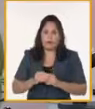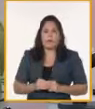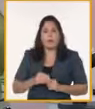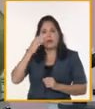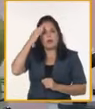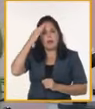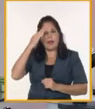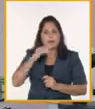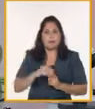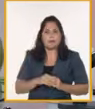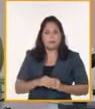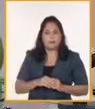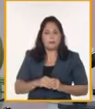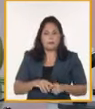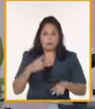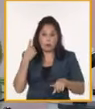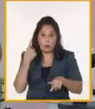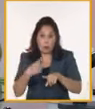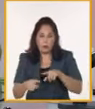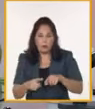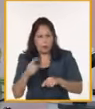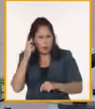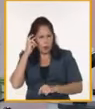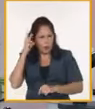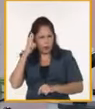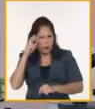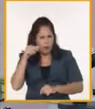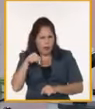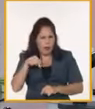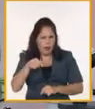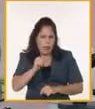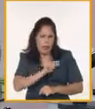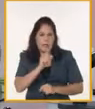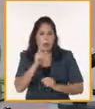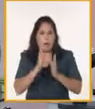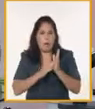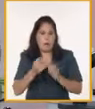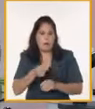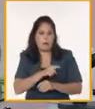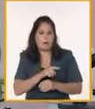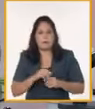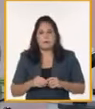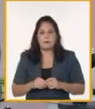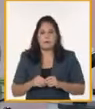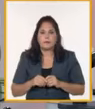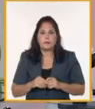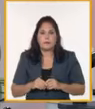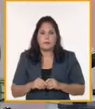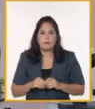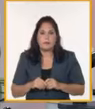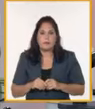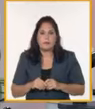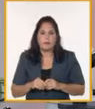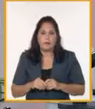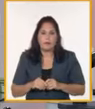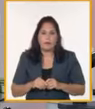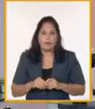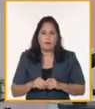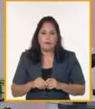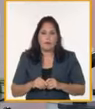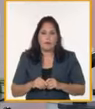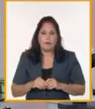Vladimir y cuando abrimos recordábamos algo que ocurrió Hace un mes que tiene que ver con eh el anuncio o